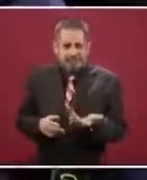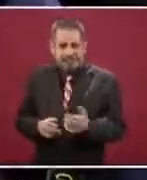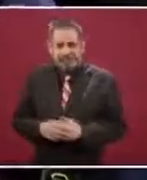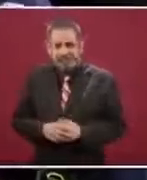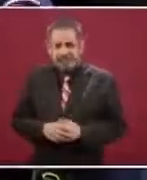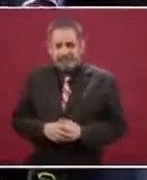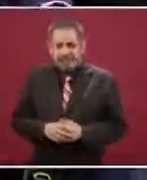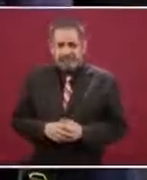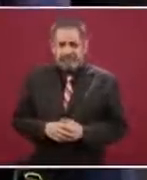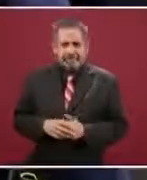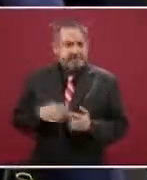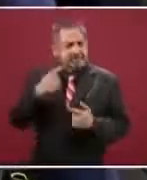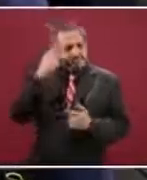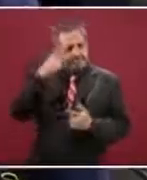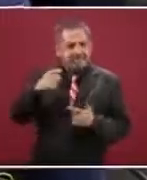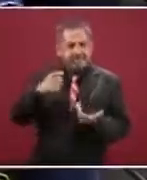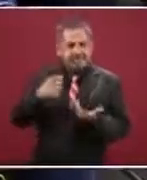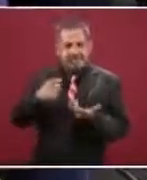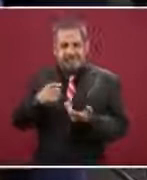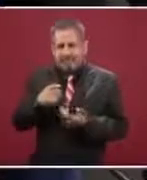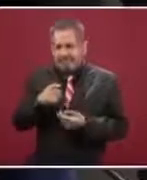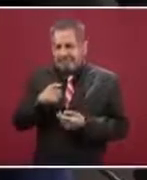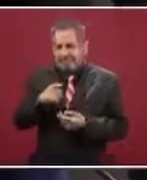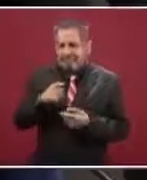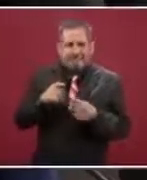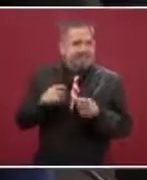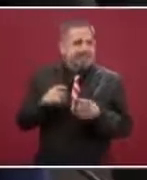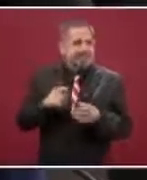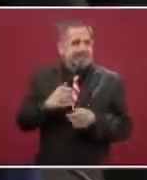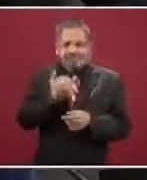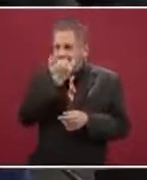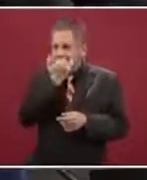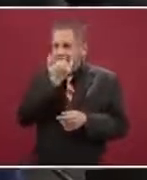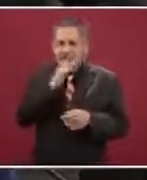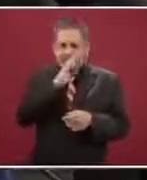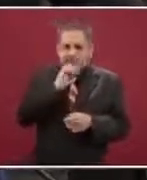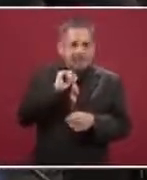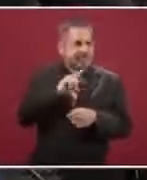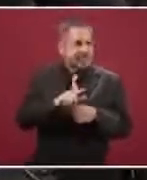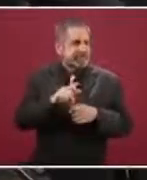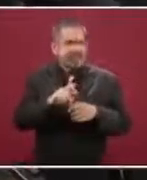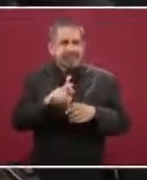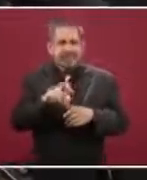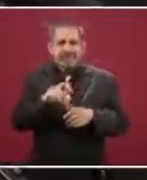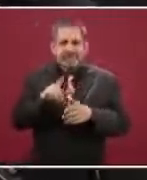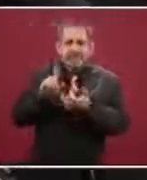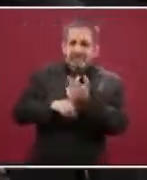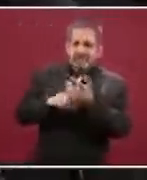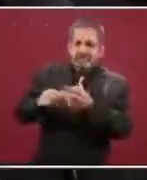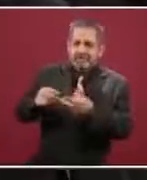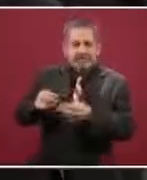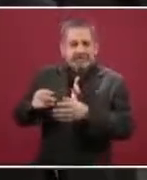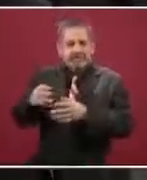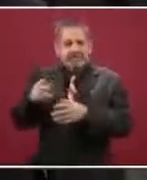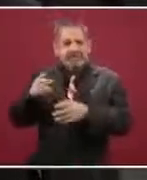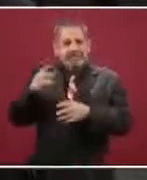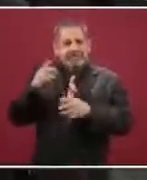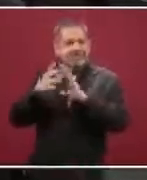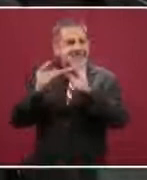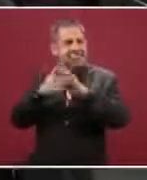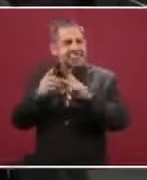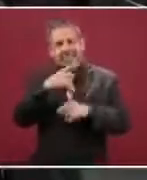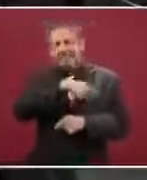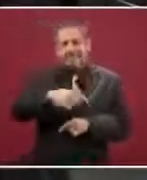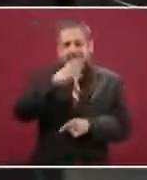caían las bicicletas y cerraban las cortinas de los negocios, se caían las bardas, toda